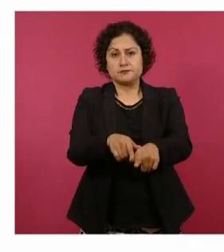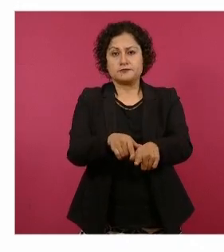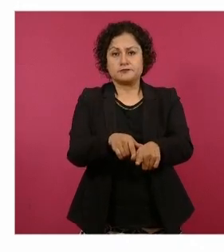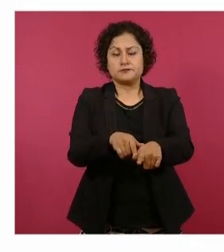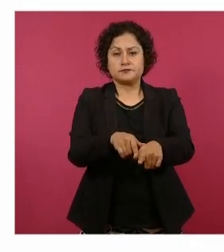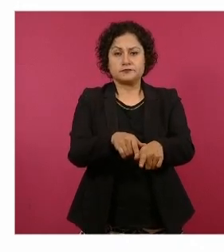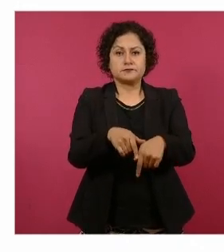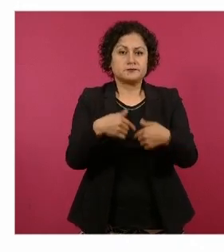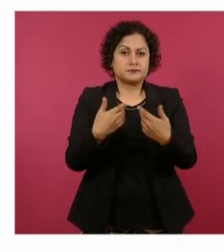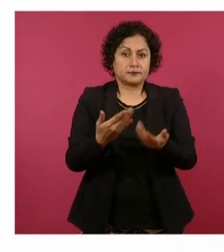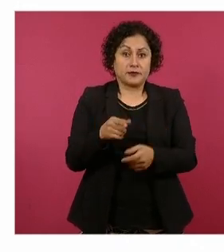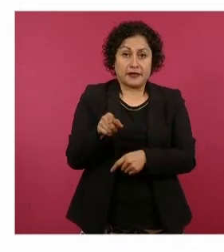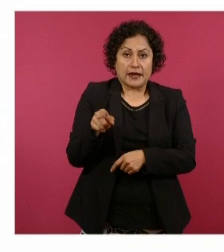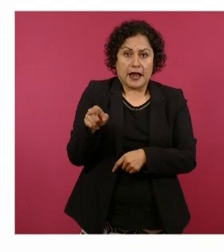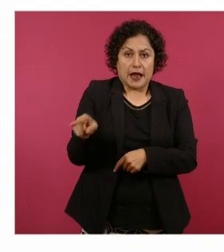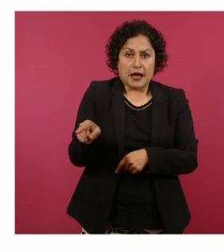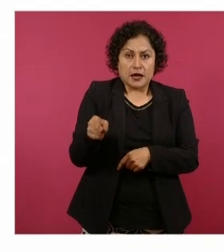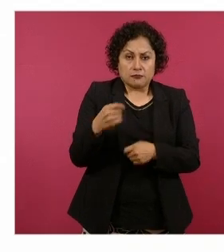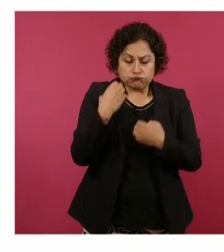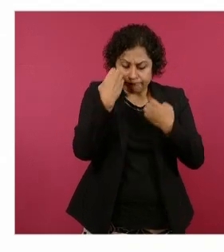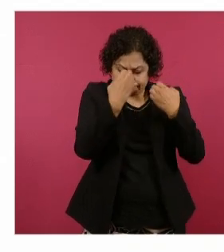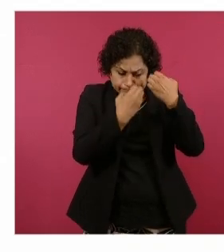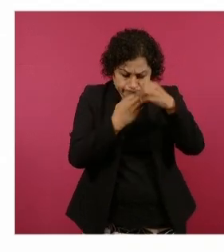hacía la edición.